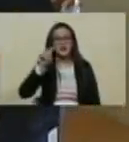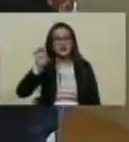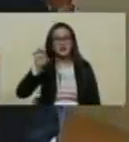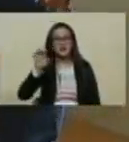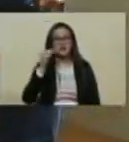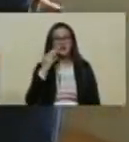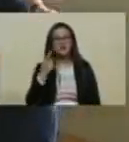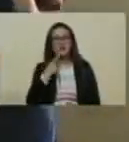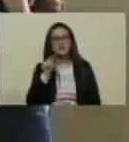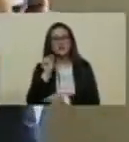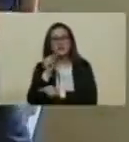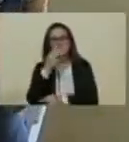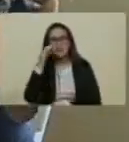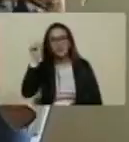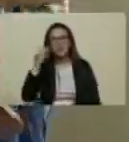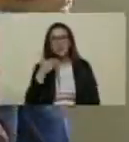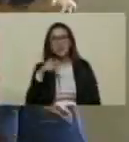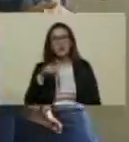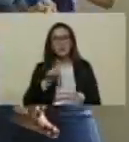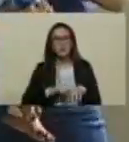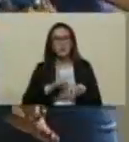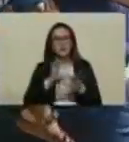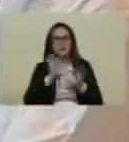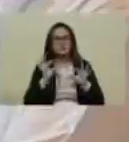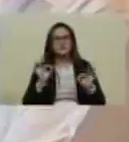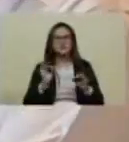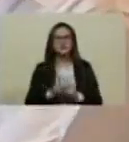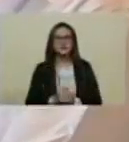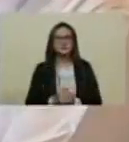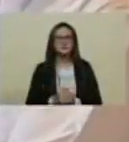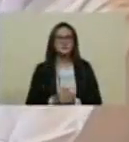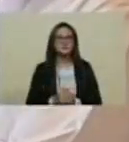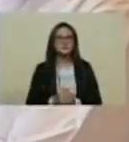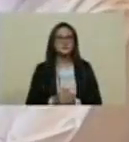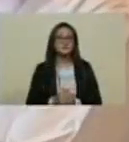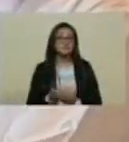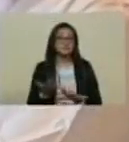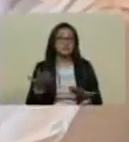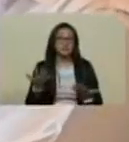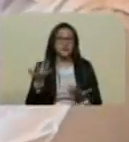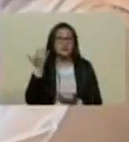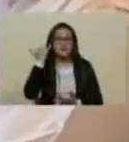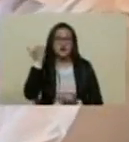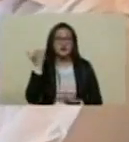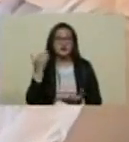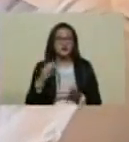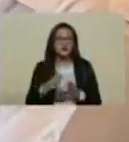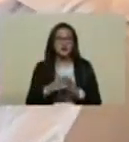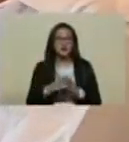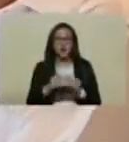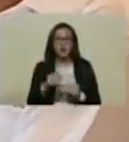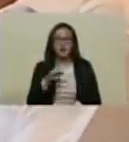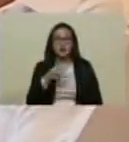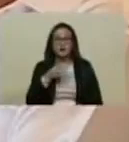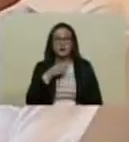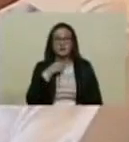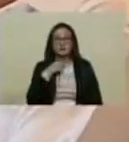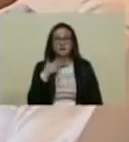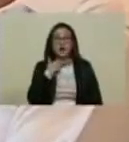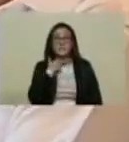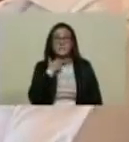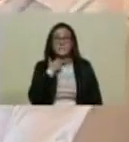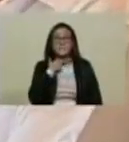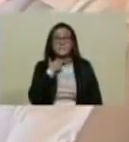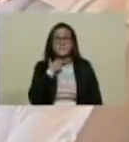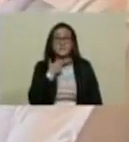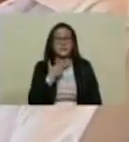presidente de la República en este momento tan especial? Imagínese, Creo que nos quedamos todos sin palabras por este